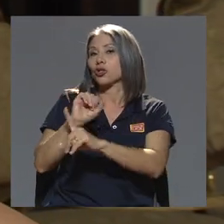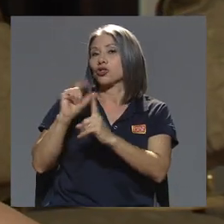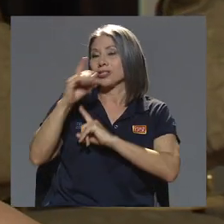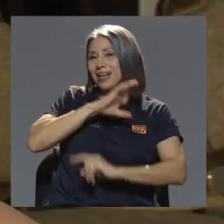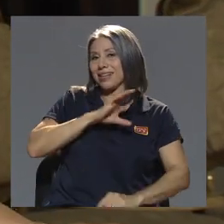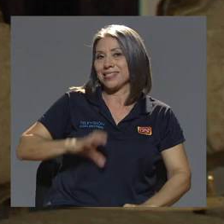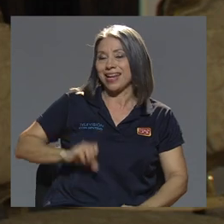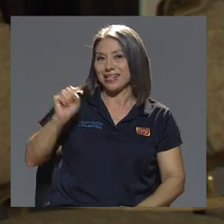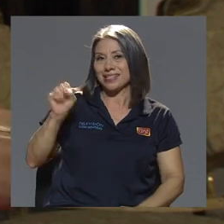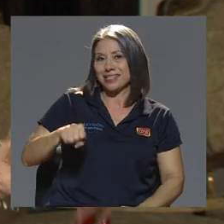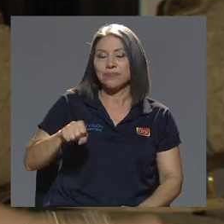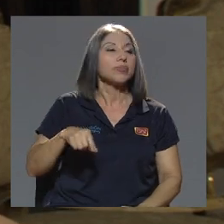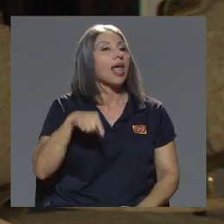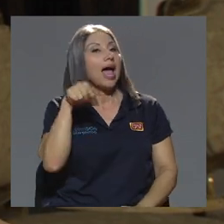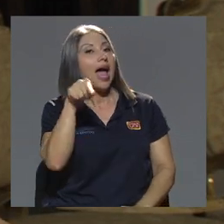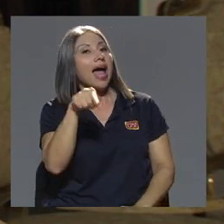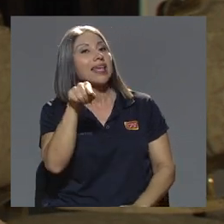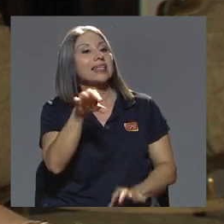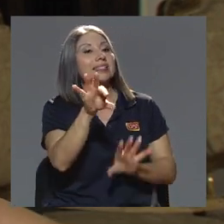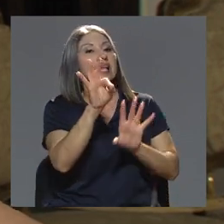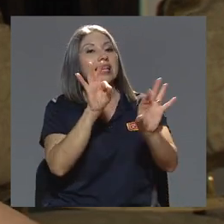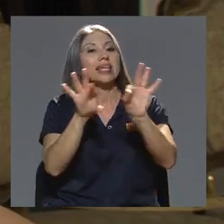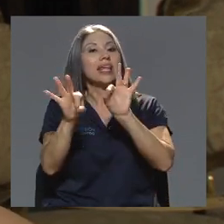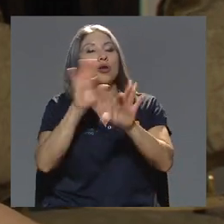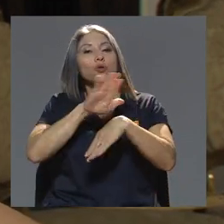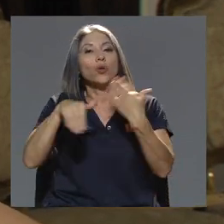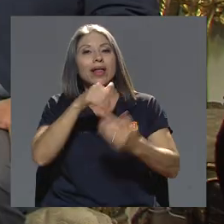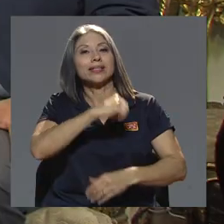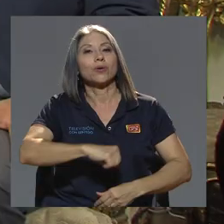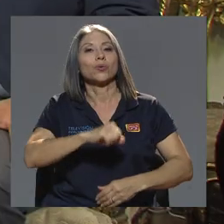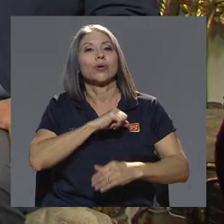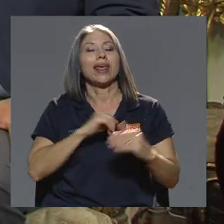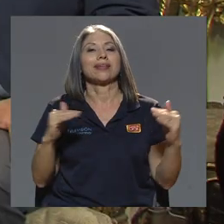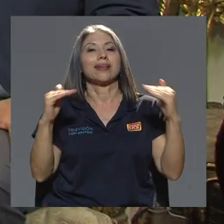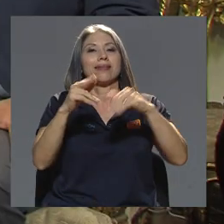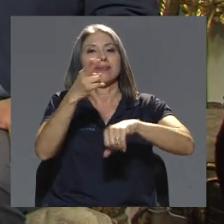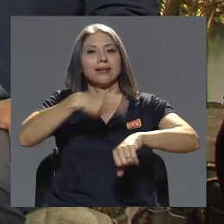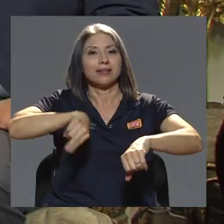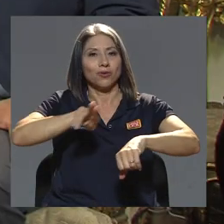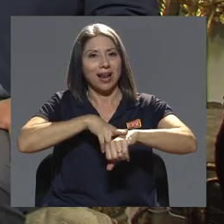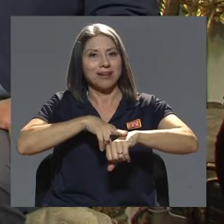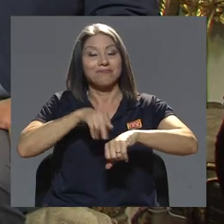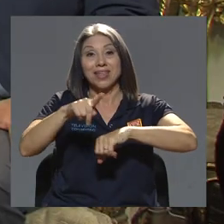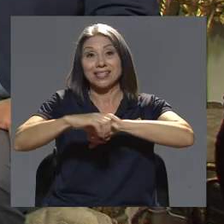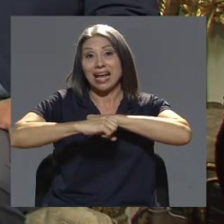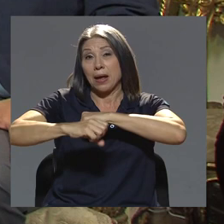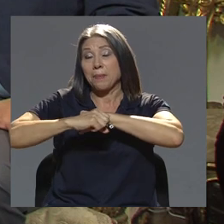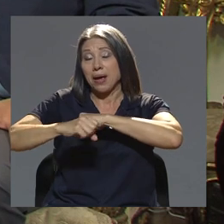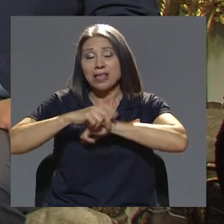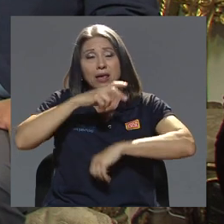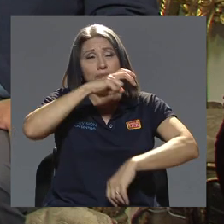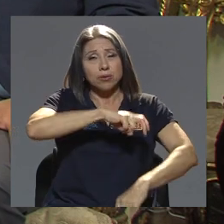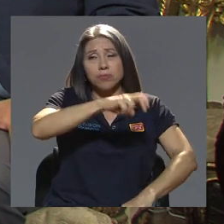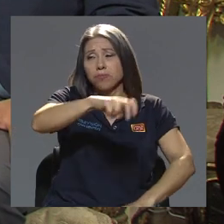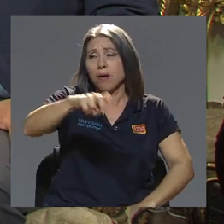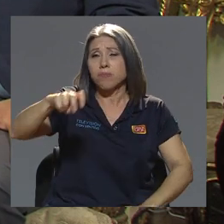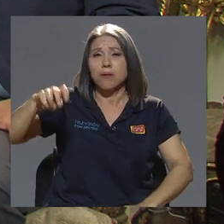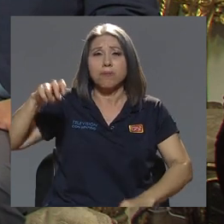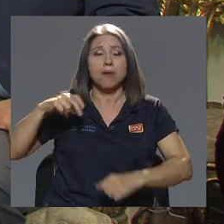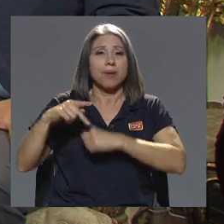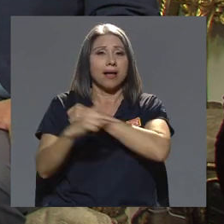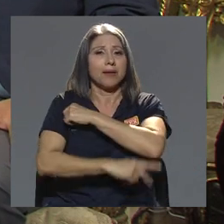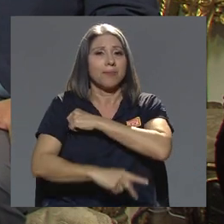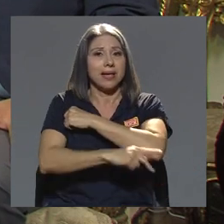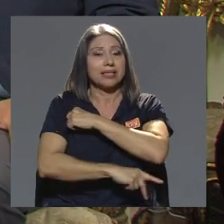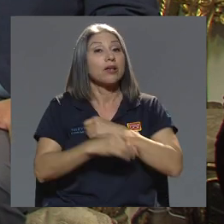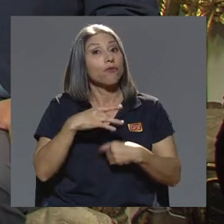se eligieron todas las autoridades a nivel nacional, y fue una campaña en que recorría el país, y fue muy interesante porque